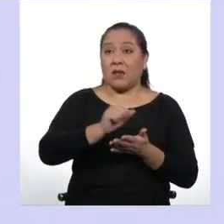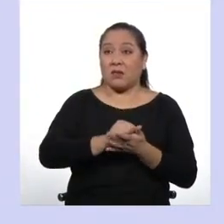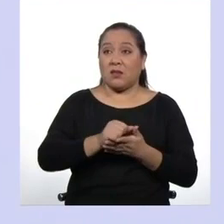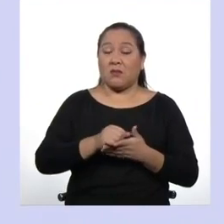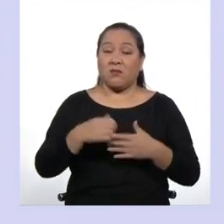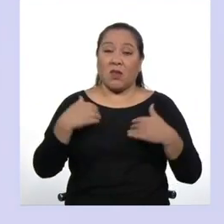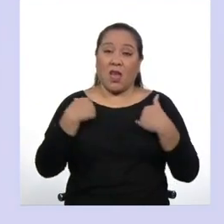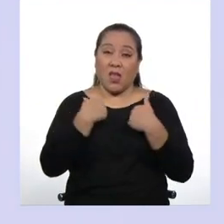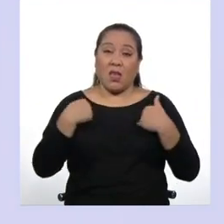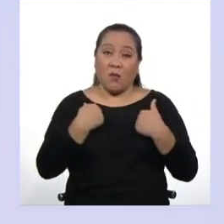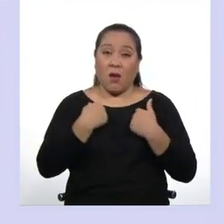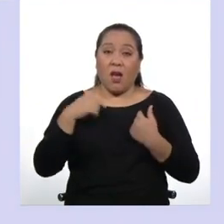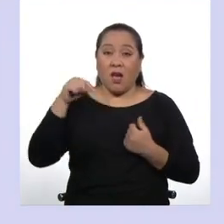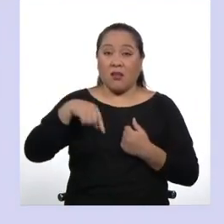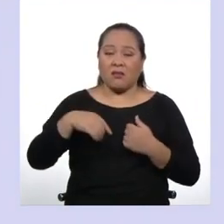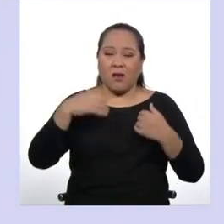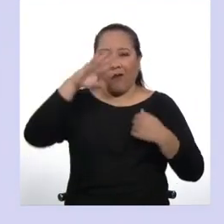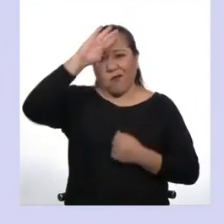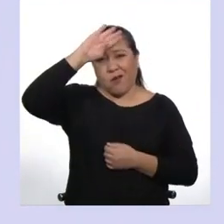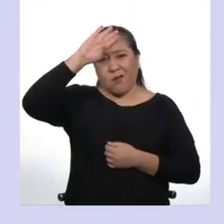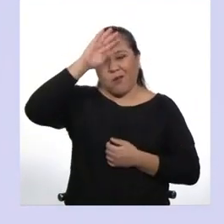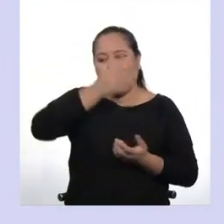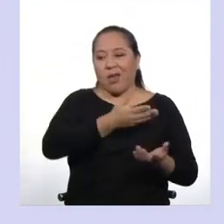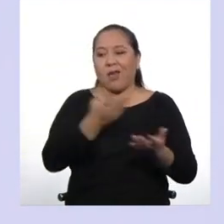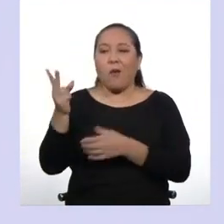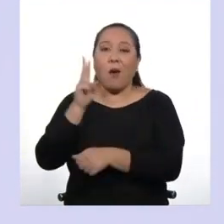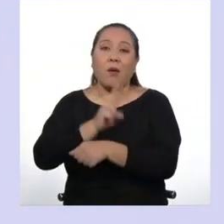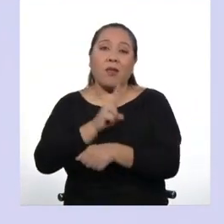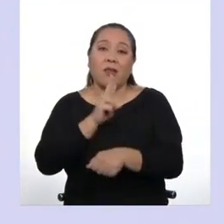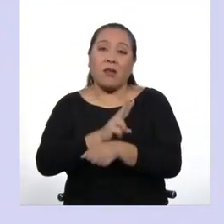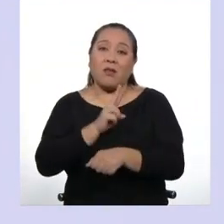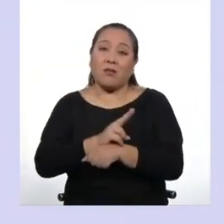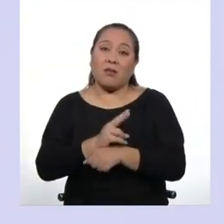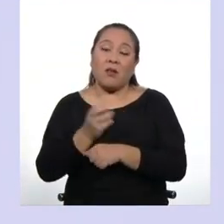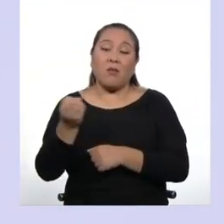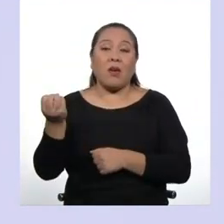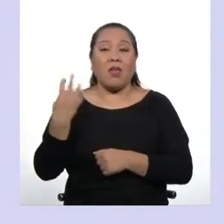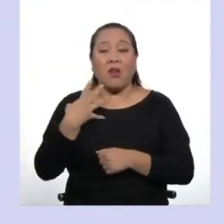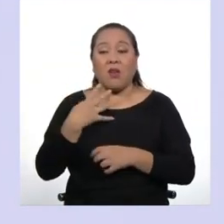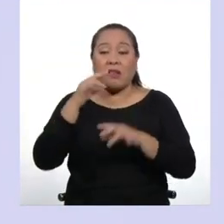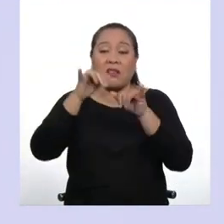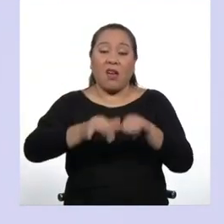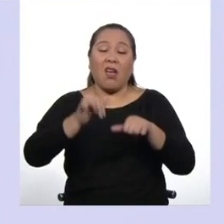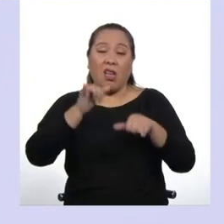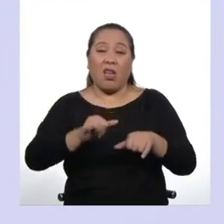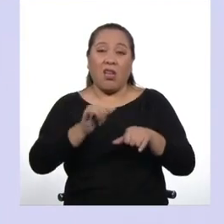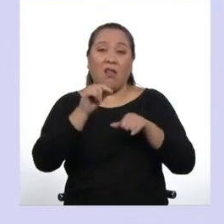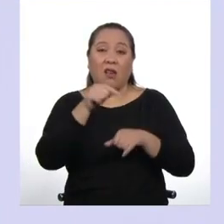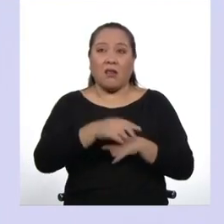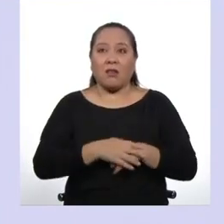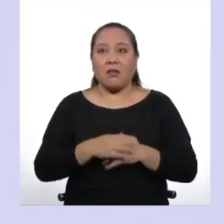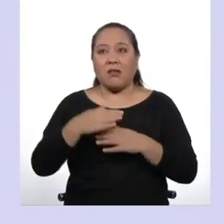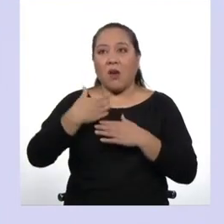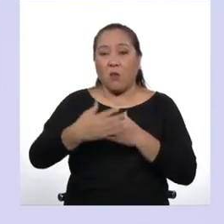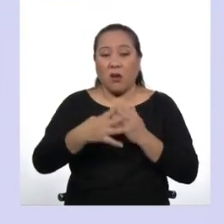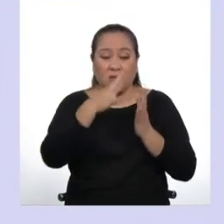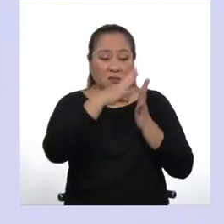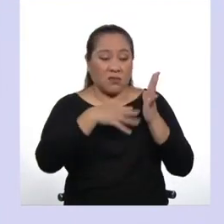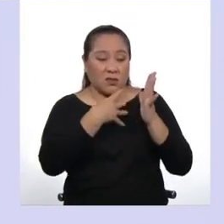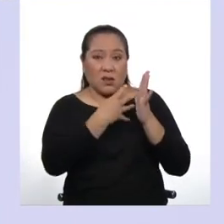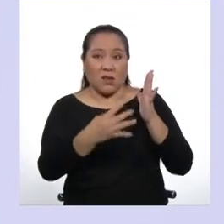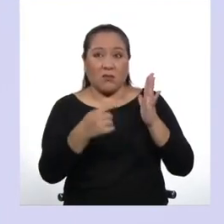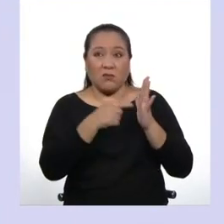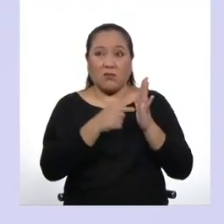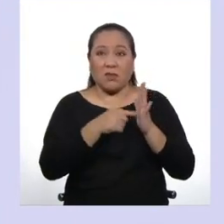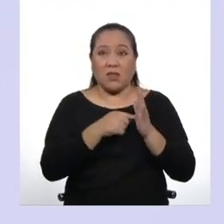se enfermó y tuvimos que llevarla al veterinario y el veterinario nos dijo que tenía que quedarse internada. Después los resultados dieron que tenía